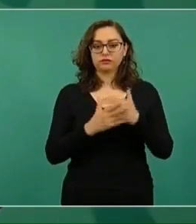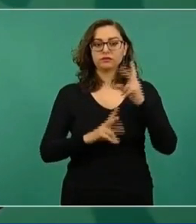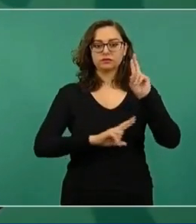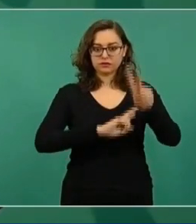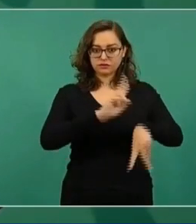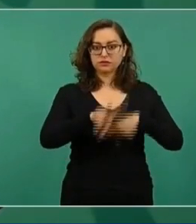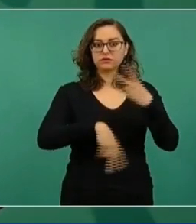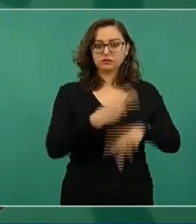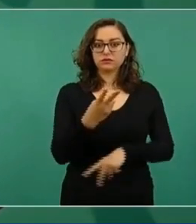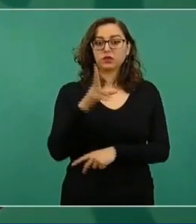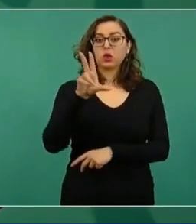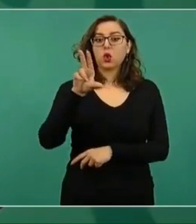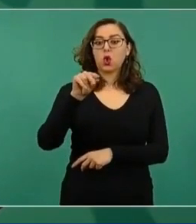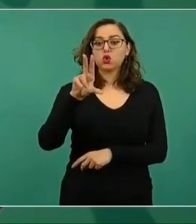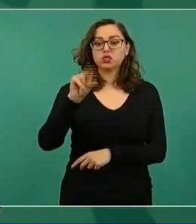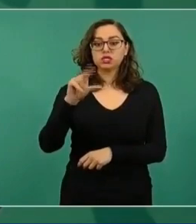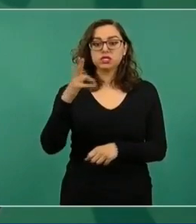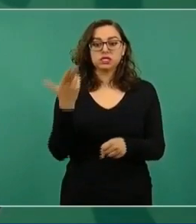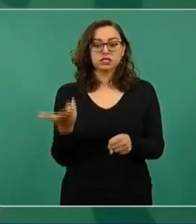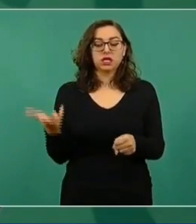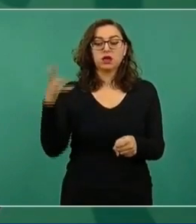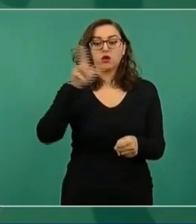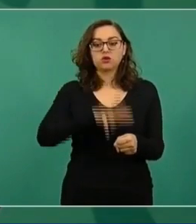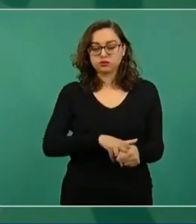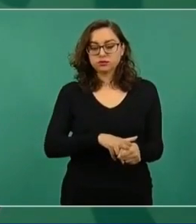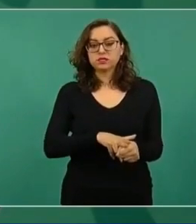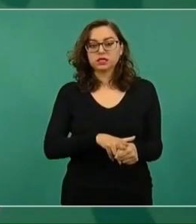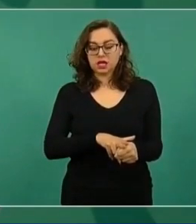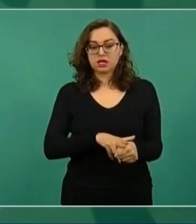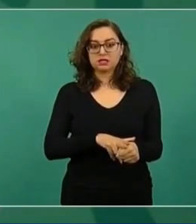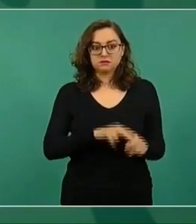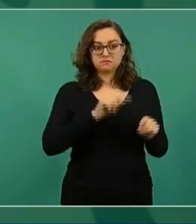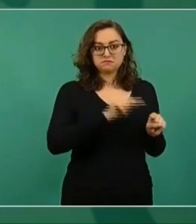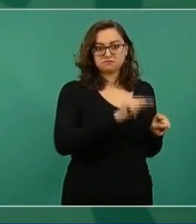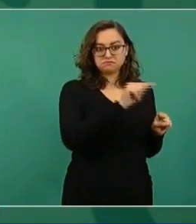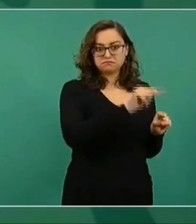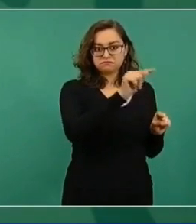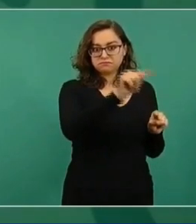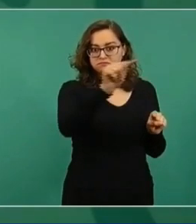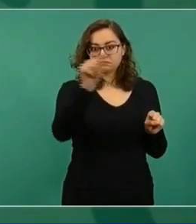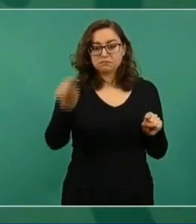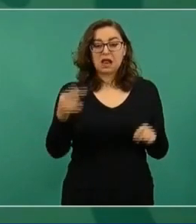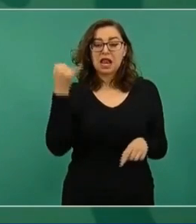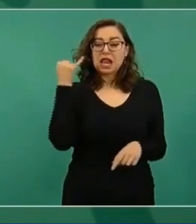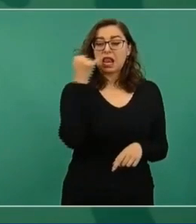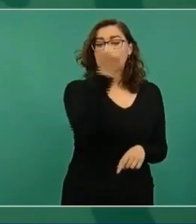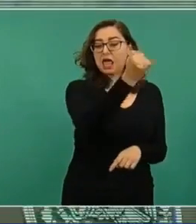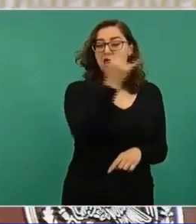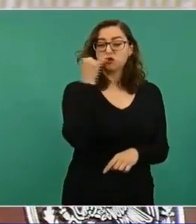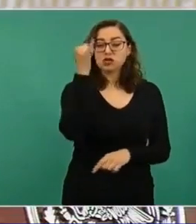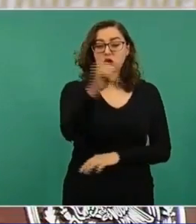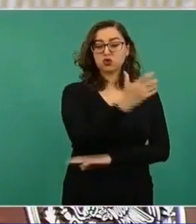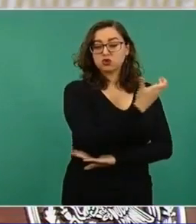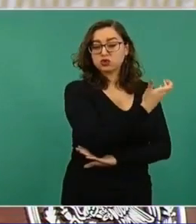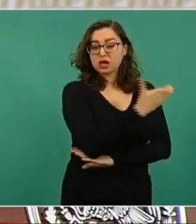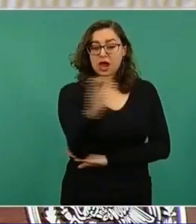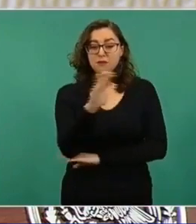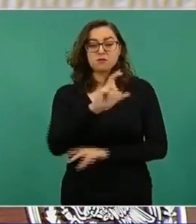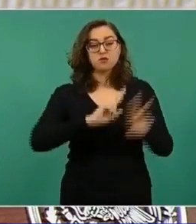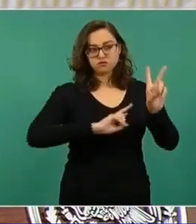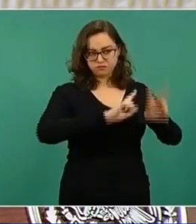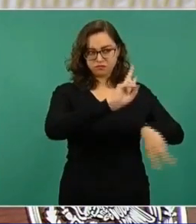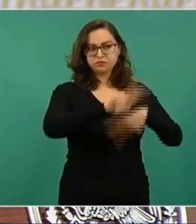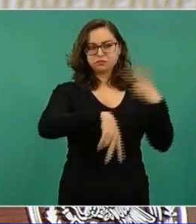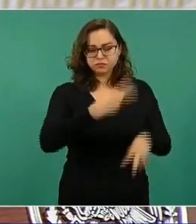80 hospitales del IMSS Bienestar que están en las zonas más apartadas. Y